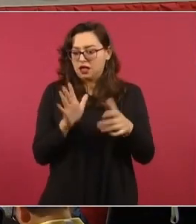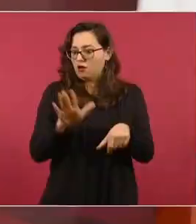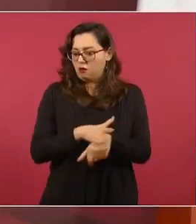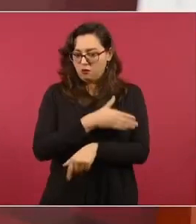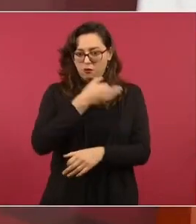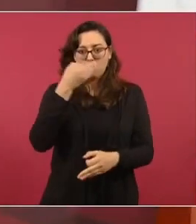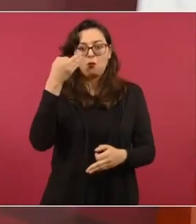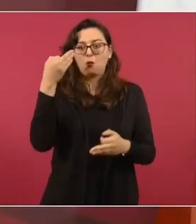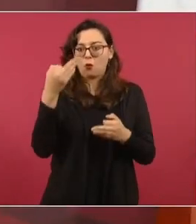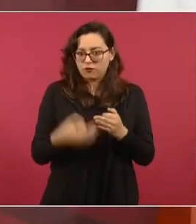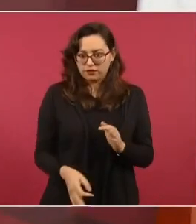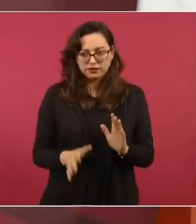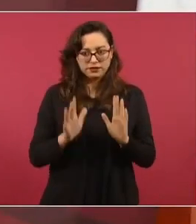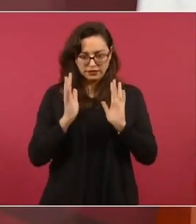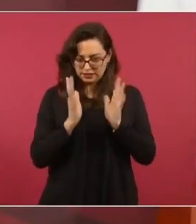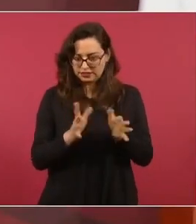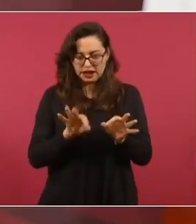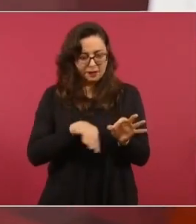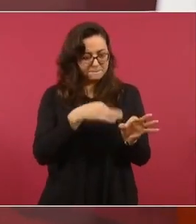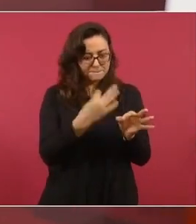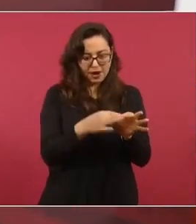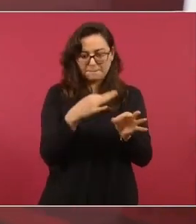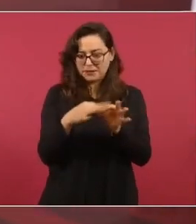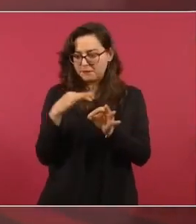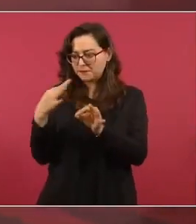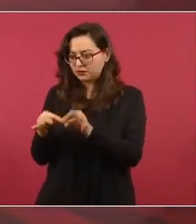Y nuestros adversarios.